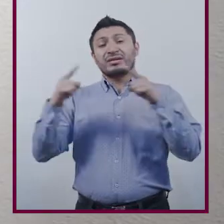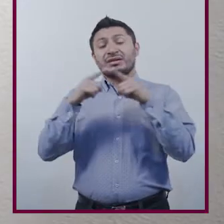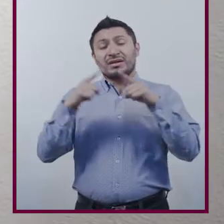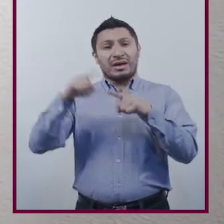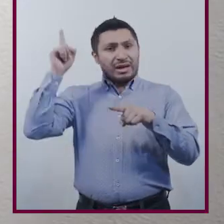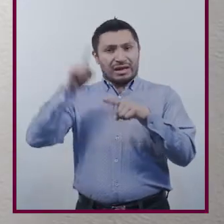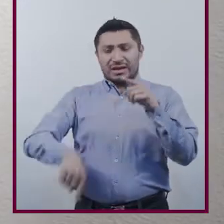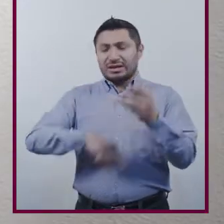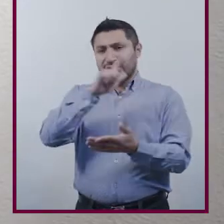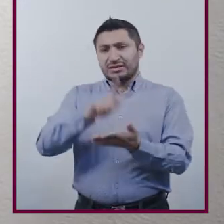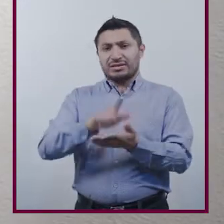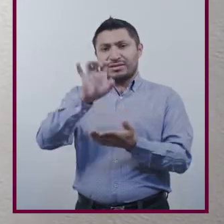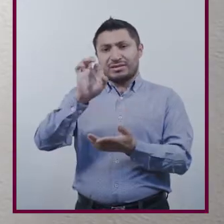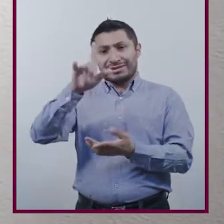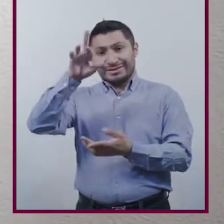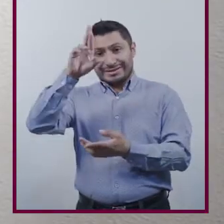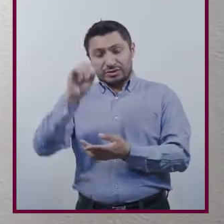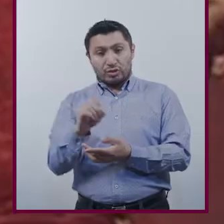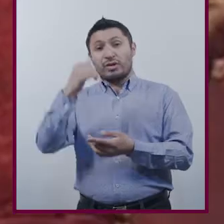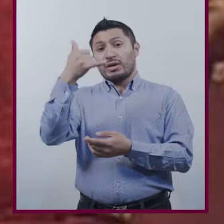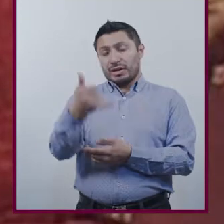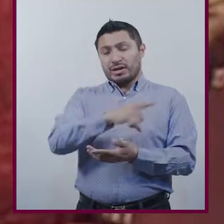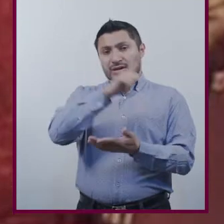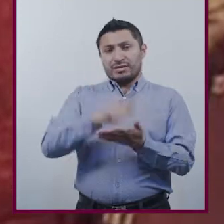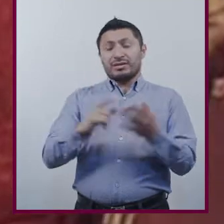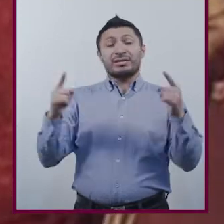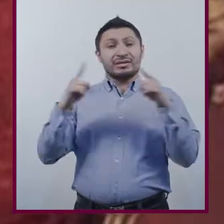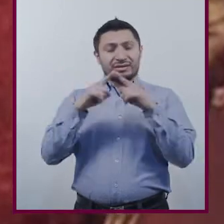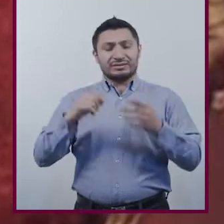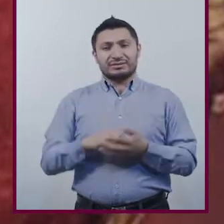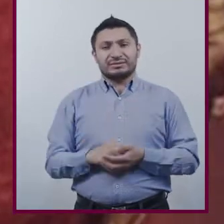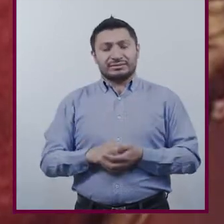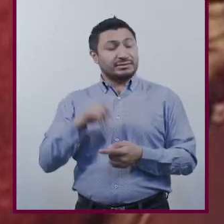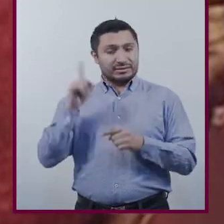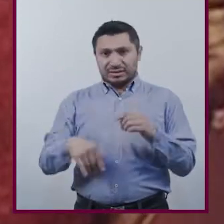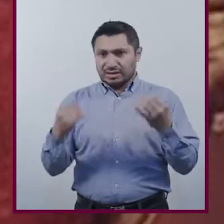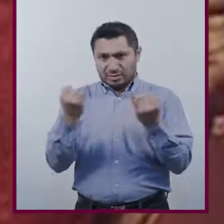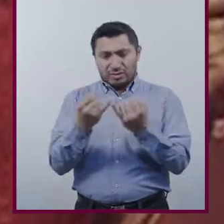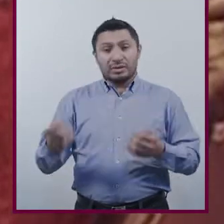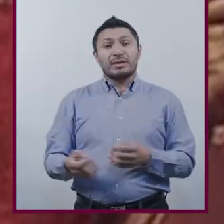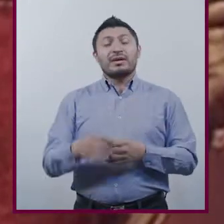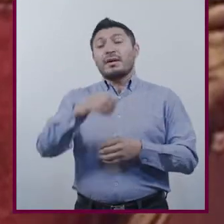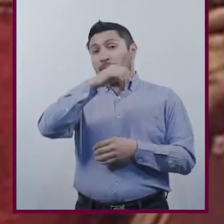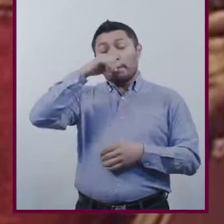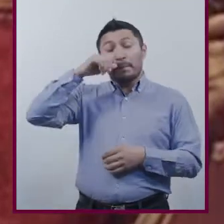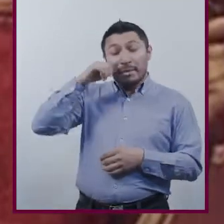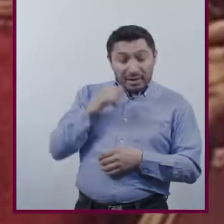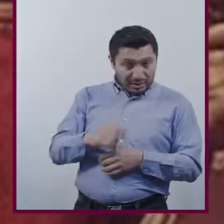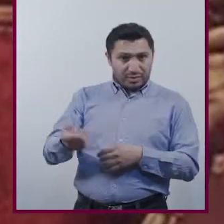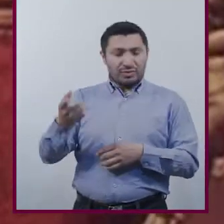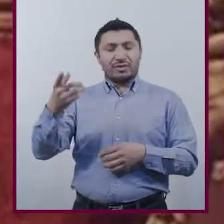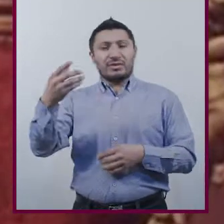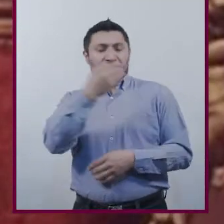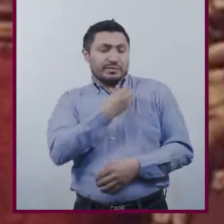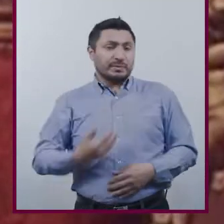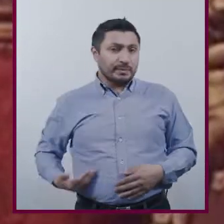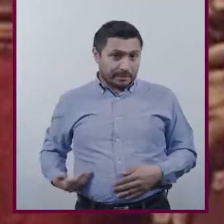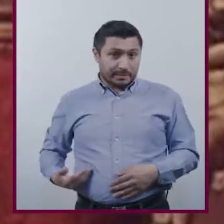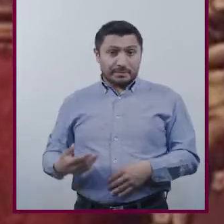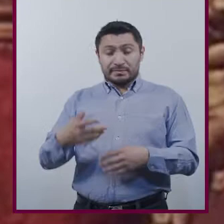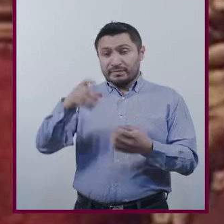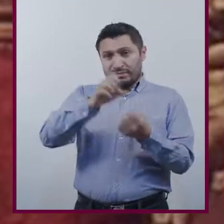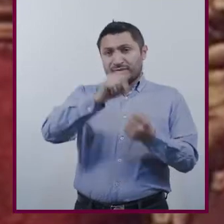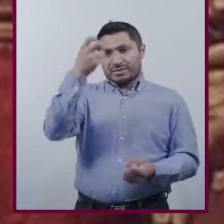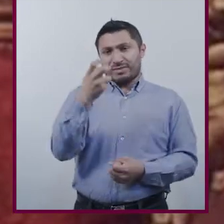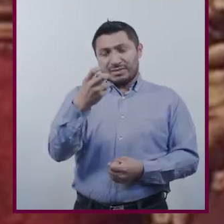vigor la Ley Lerdo y la Ley Iglesias. Por mando constitucional, Benito Juárez asumió la presidencia, pero